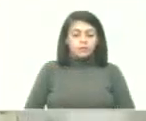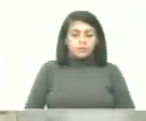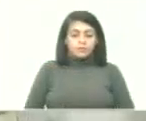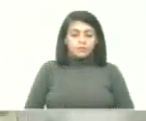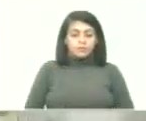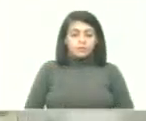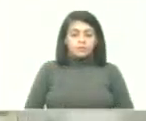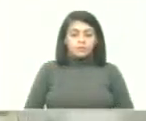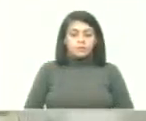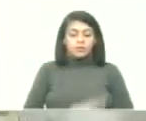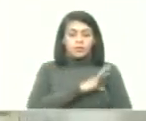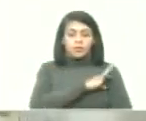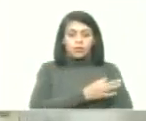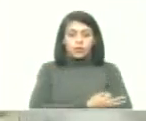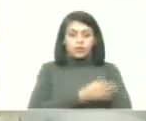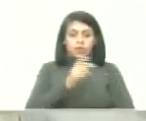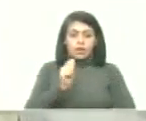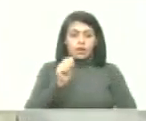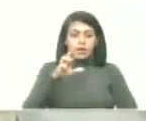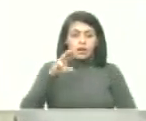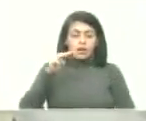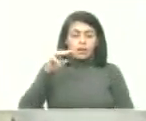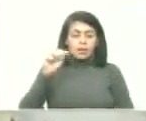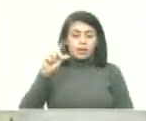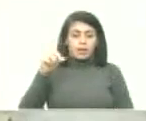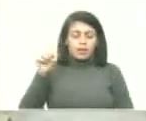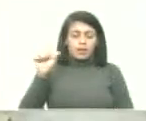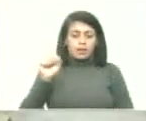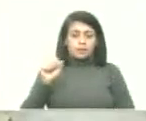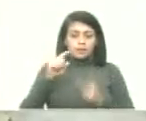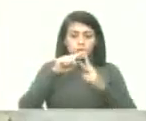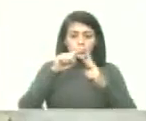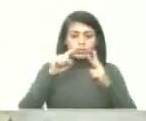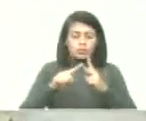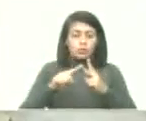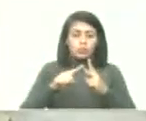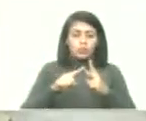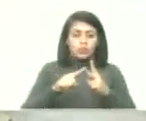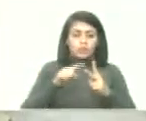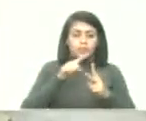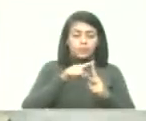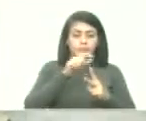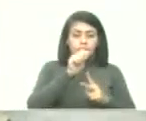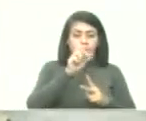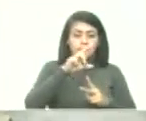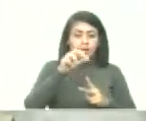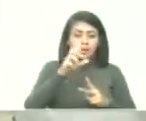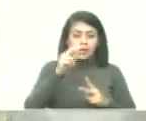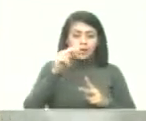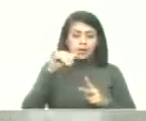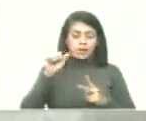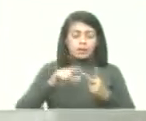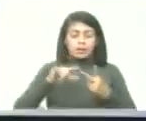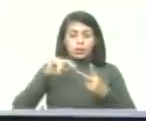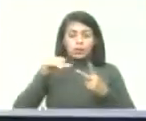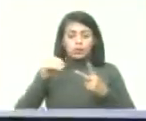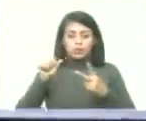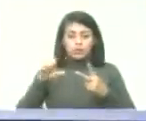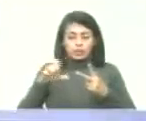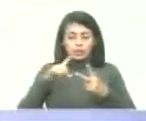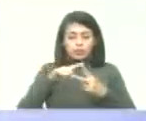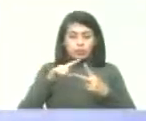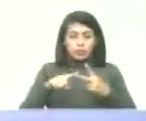a la avenida Fuerzas Armadas. Estos dos, Argenis Valero y José Estrada,